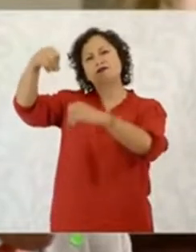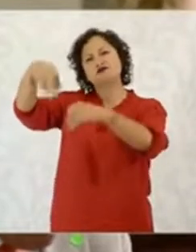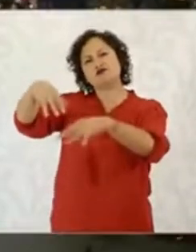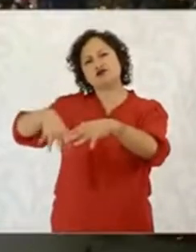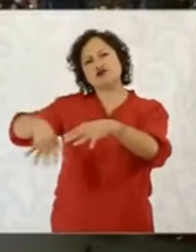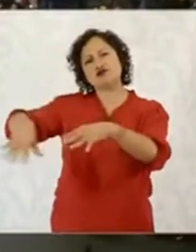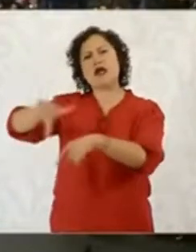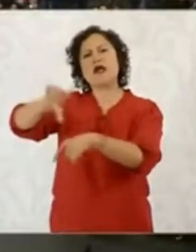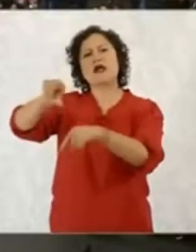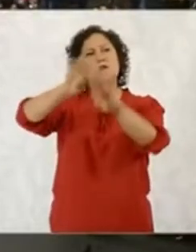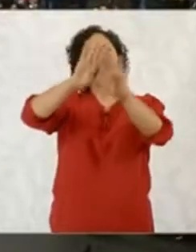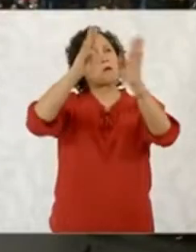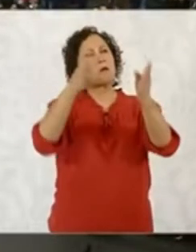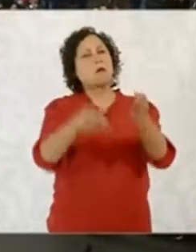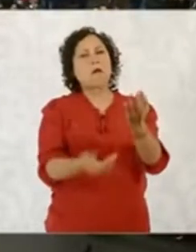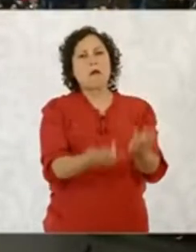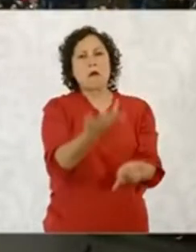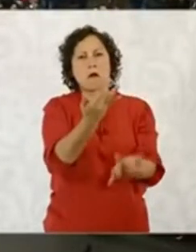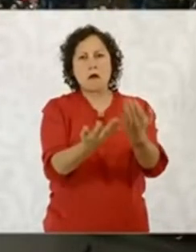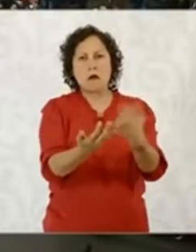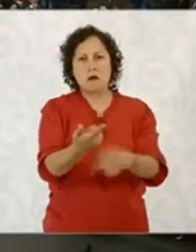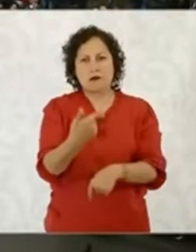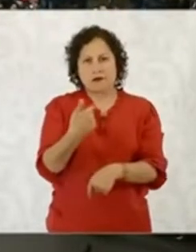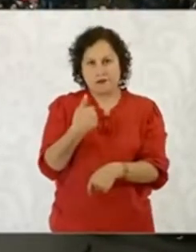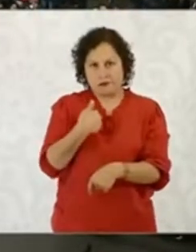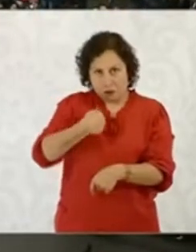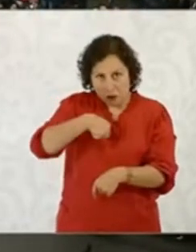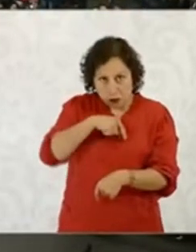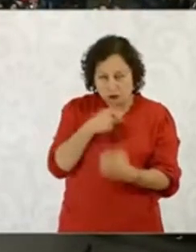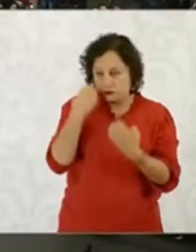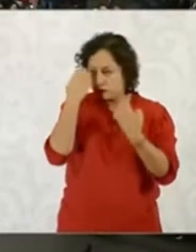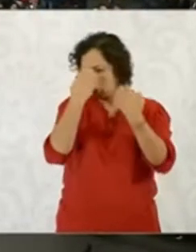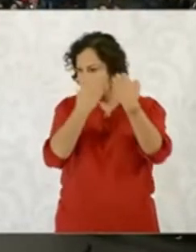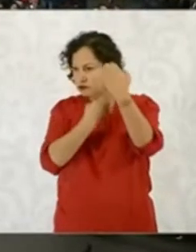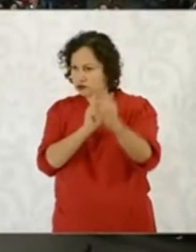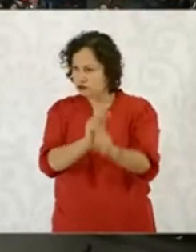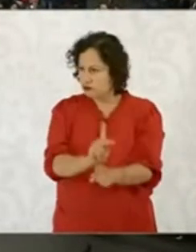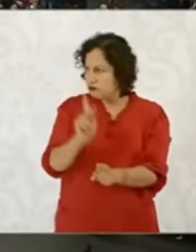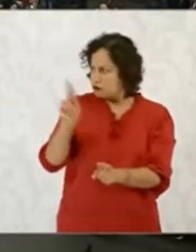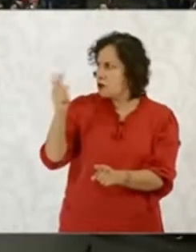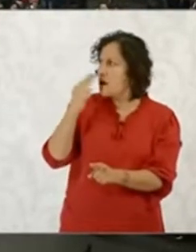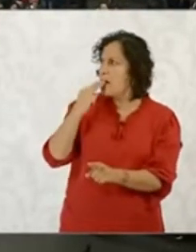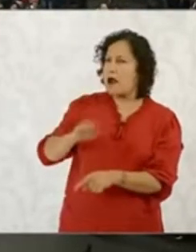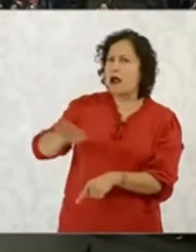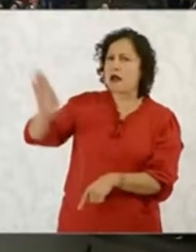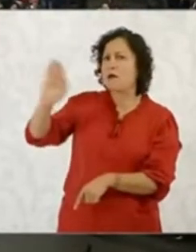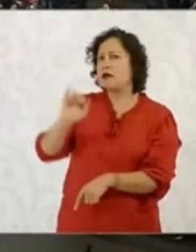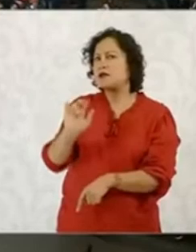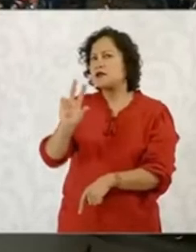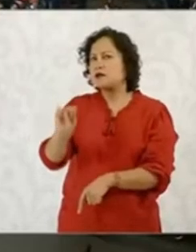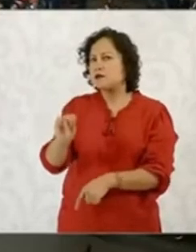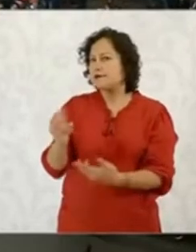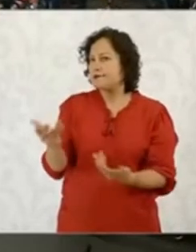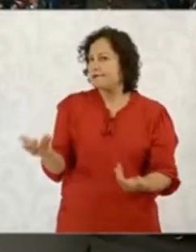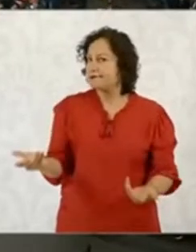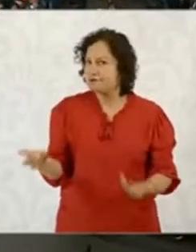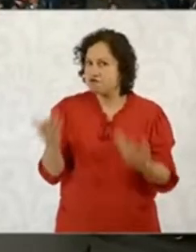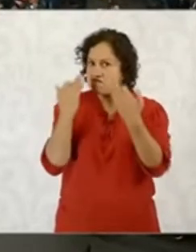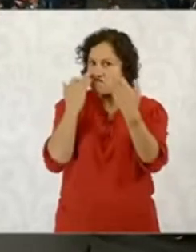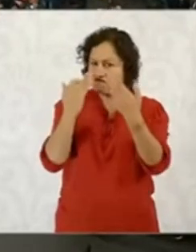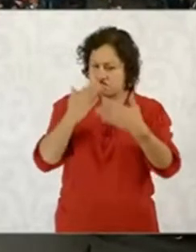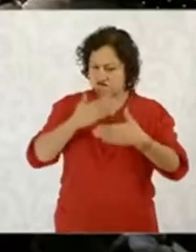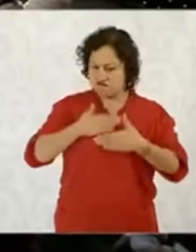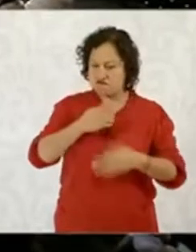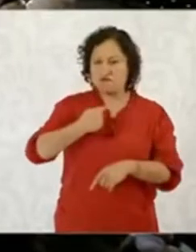ver si realmente es equiparable con lo que ocurrió en la Alemania nazi. No existen, no hay evidencia de